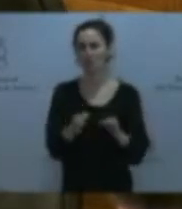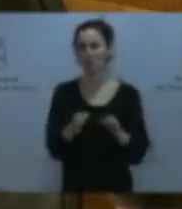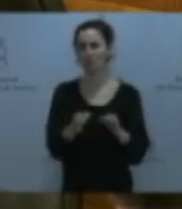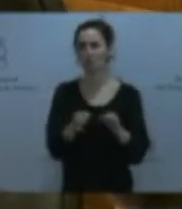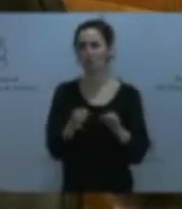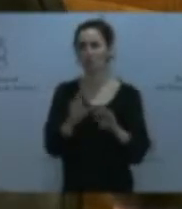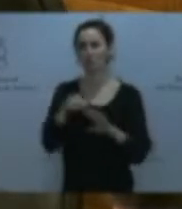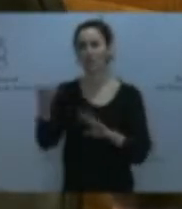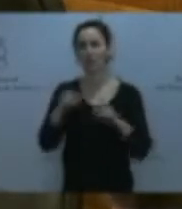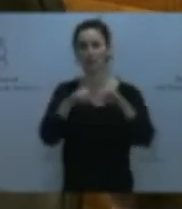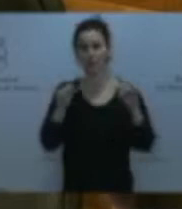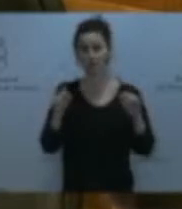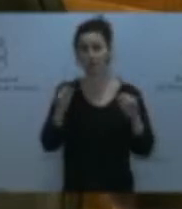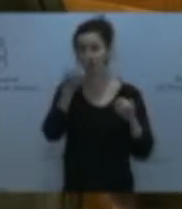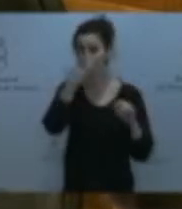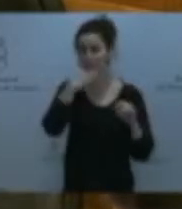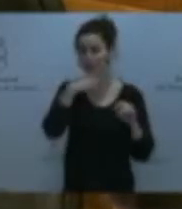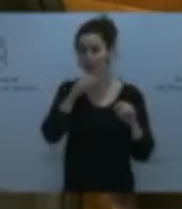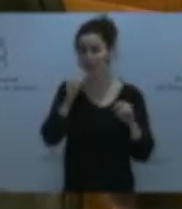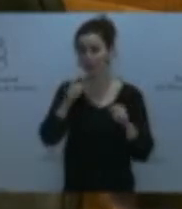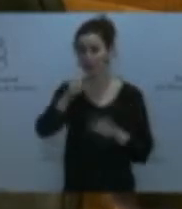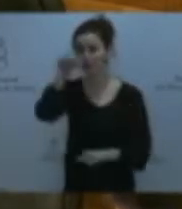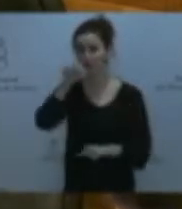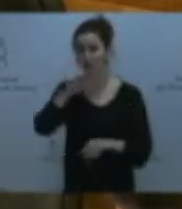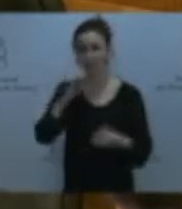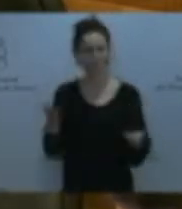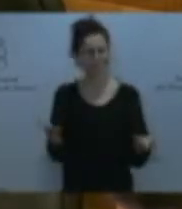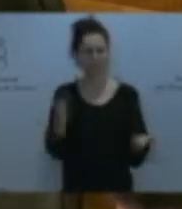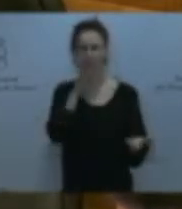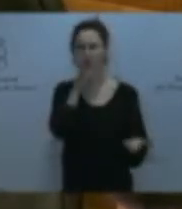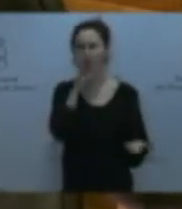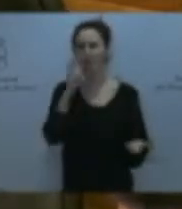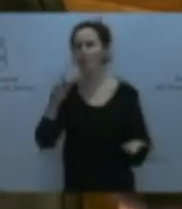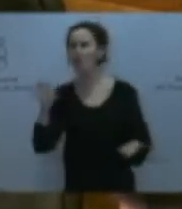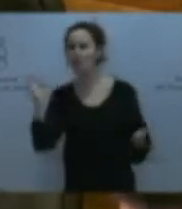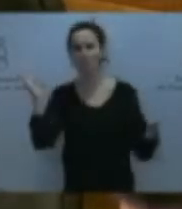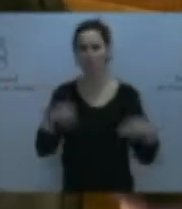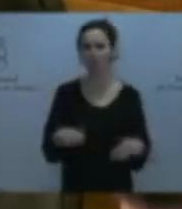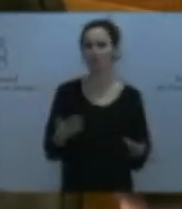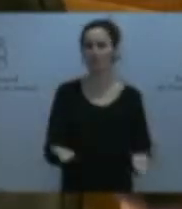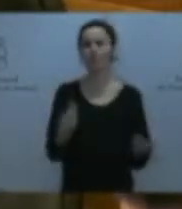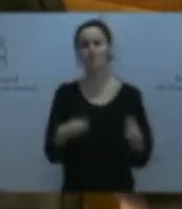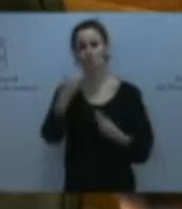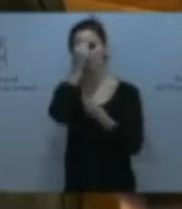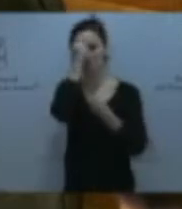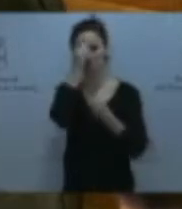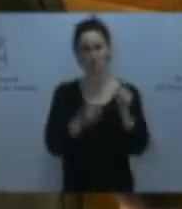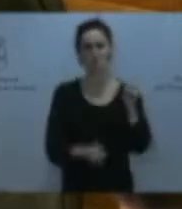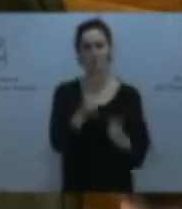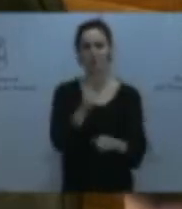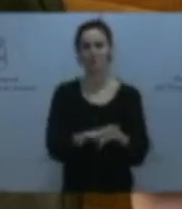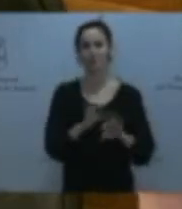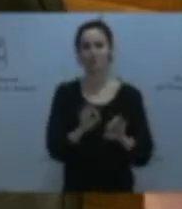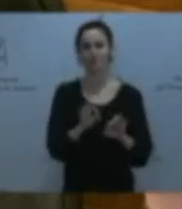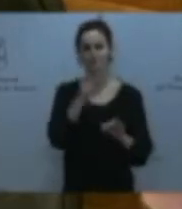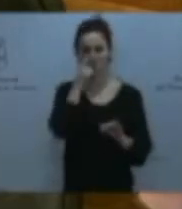fuera de su lugar de origen y protección. Y así podremos terminar pensando más en